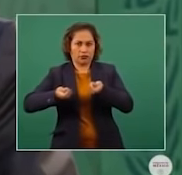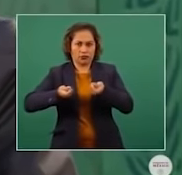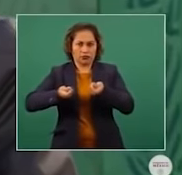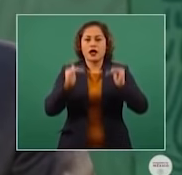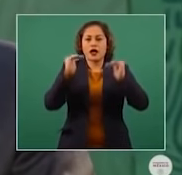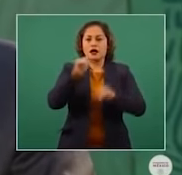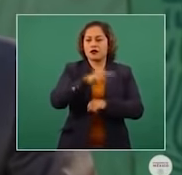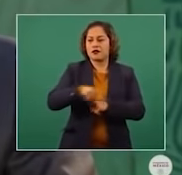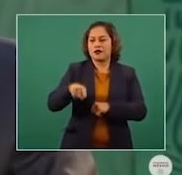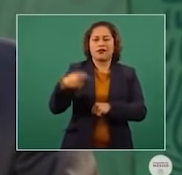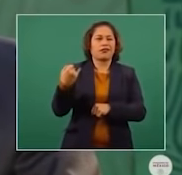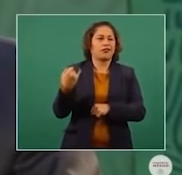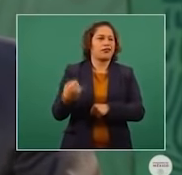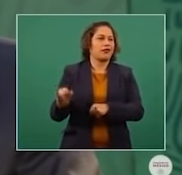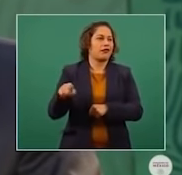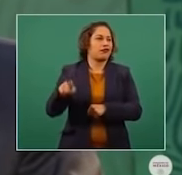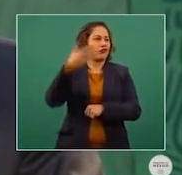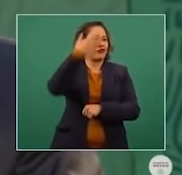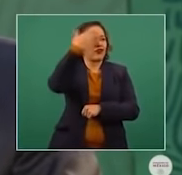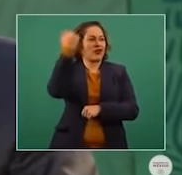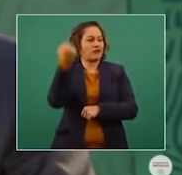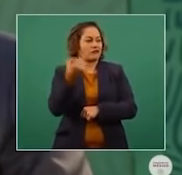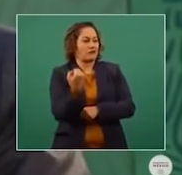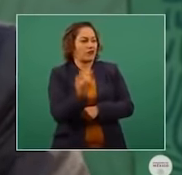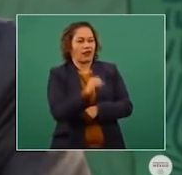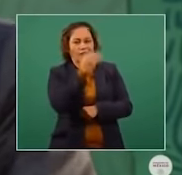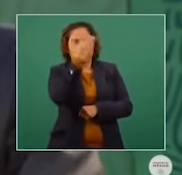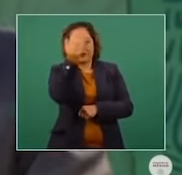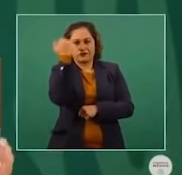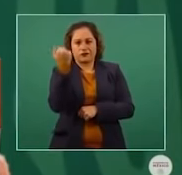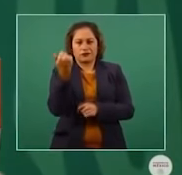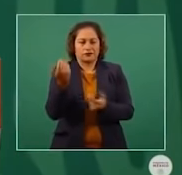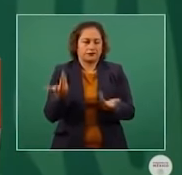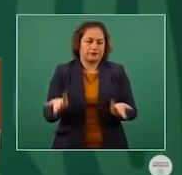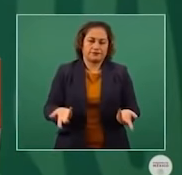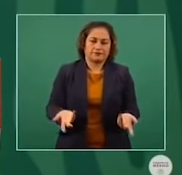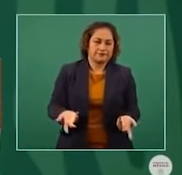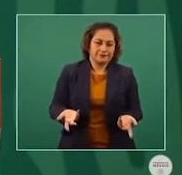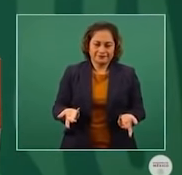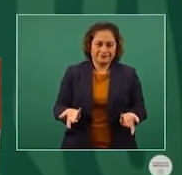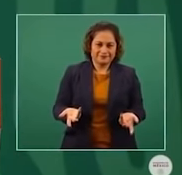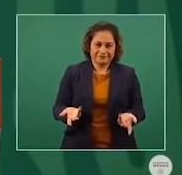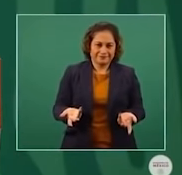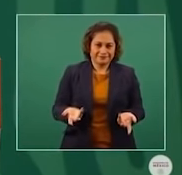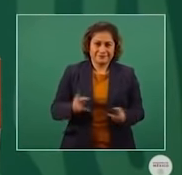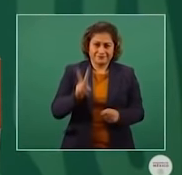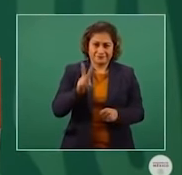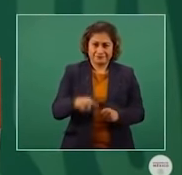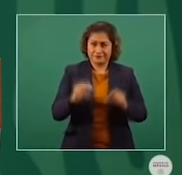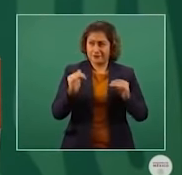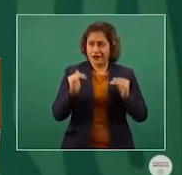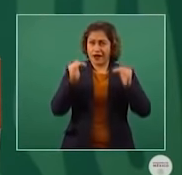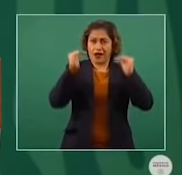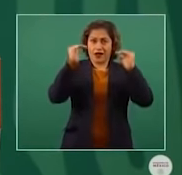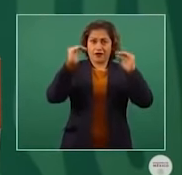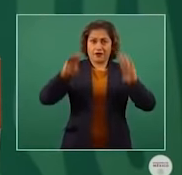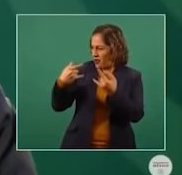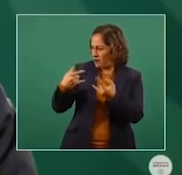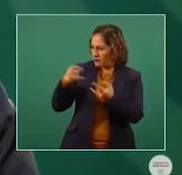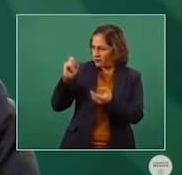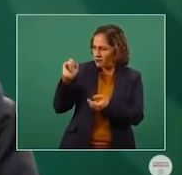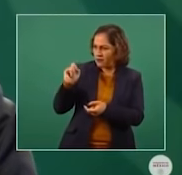intereses? Suele pasar, ¿no?, entre los fifís, que se creen dueños de la